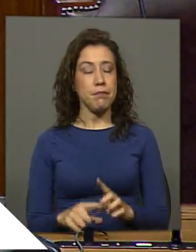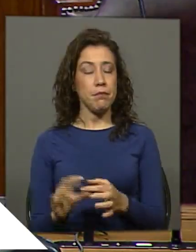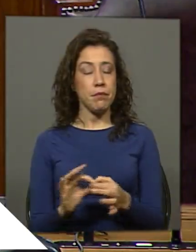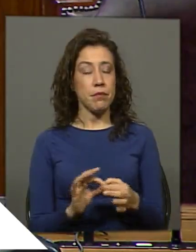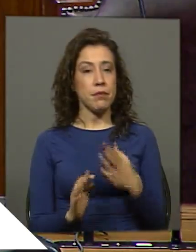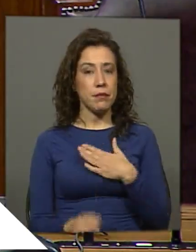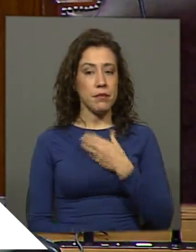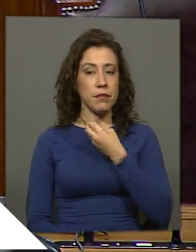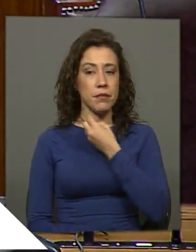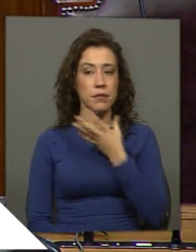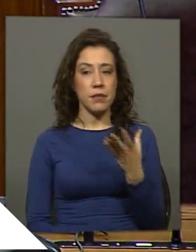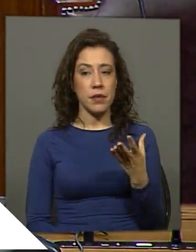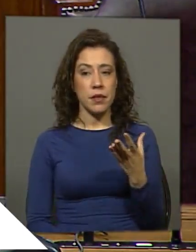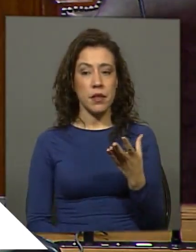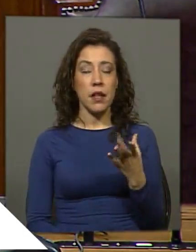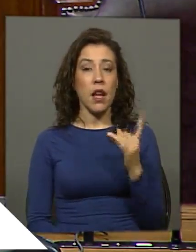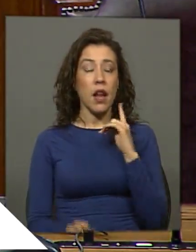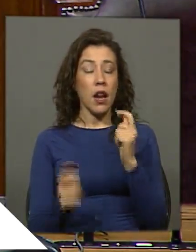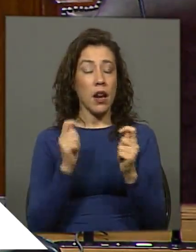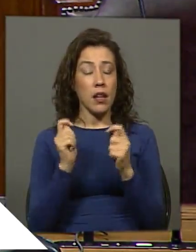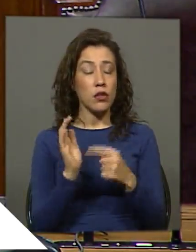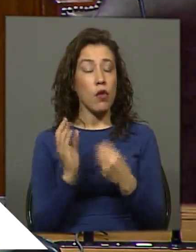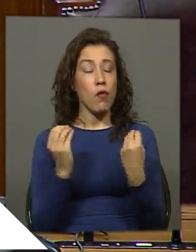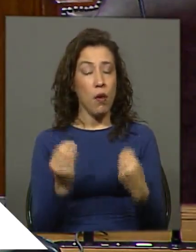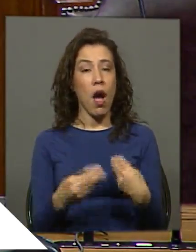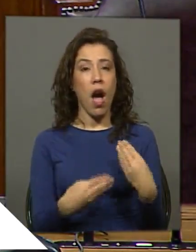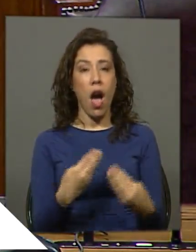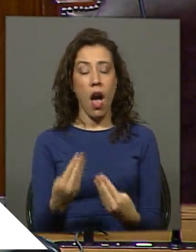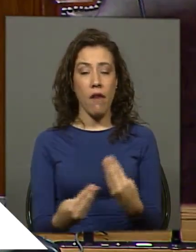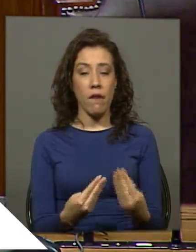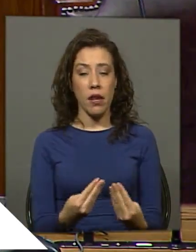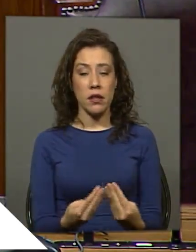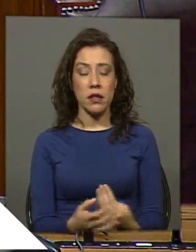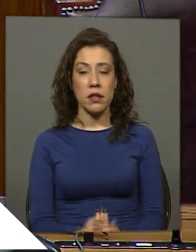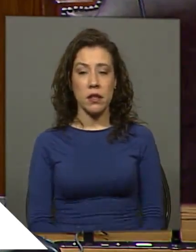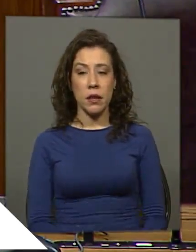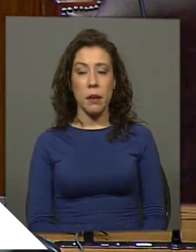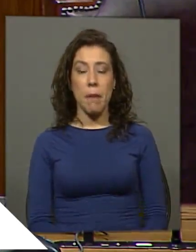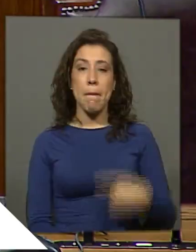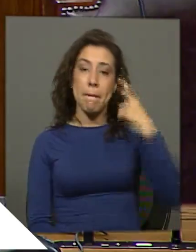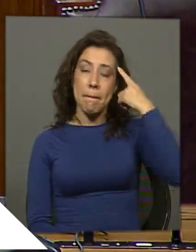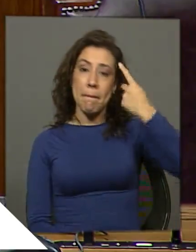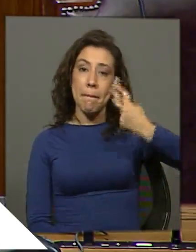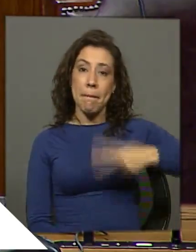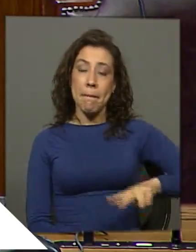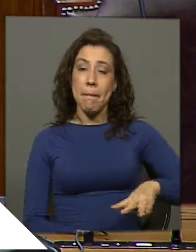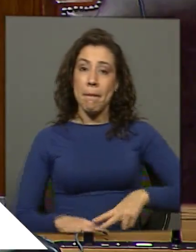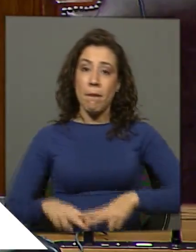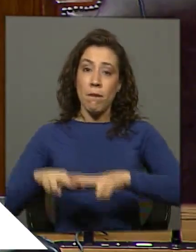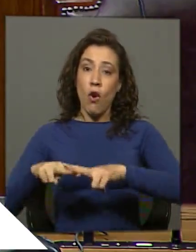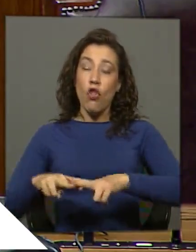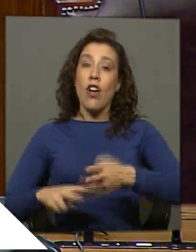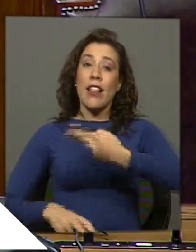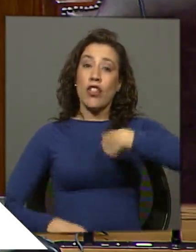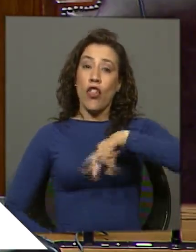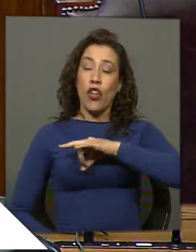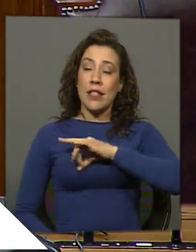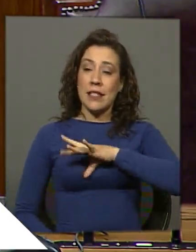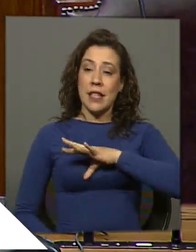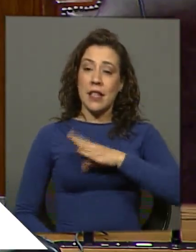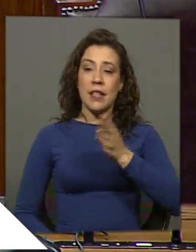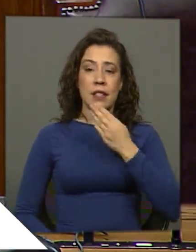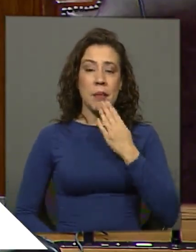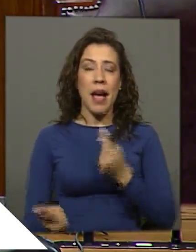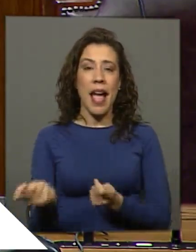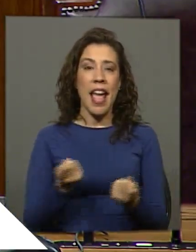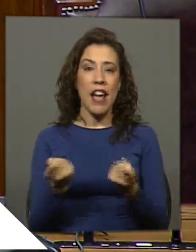quiero decir que están cautelados los riesgos este es un buen avance tanto para los dueños de los fondos que somos todos los chilenos como